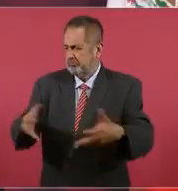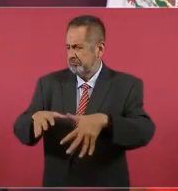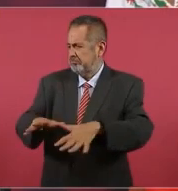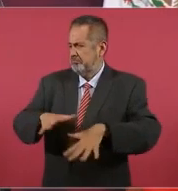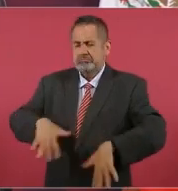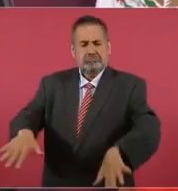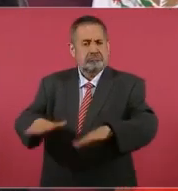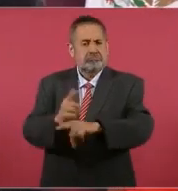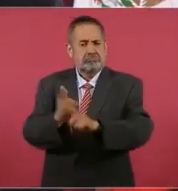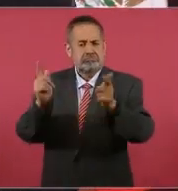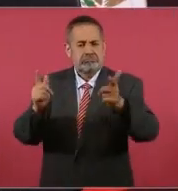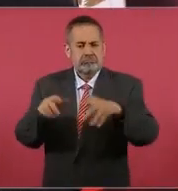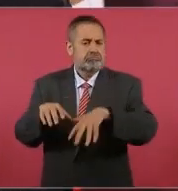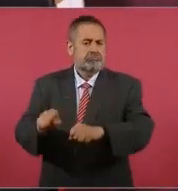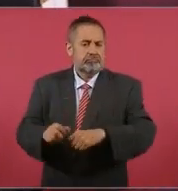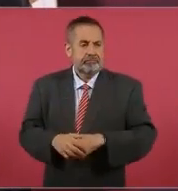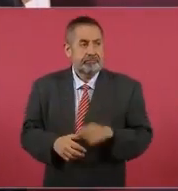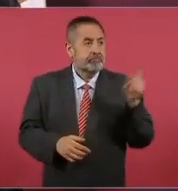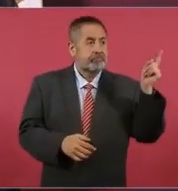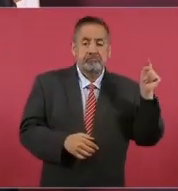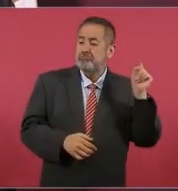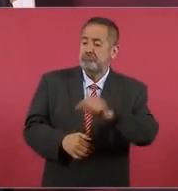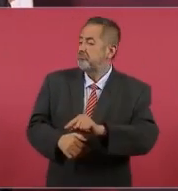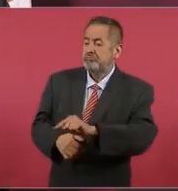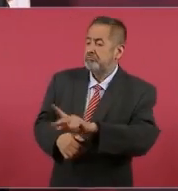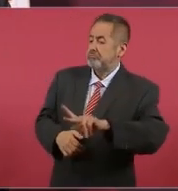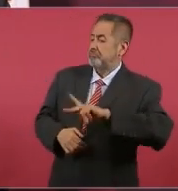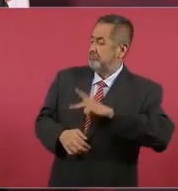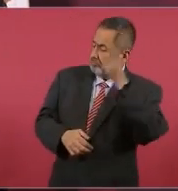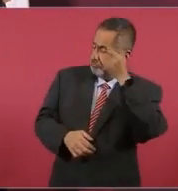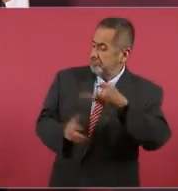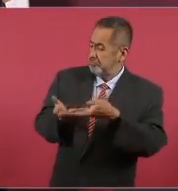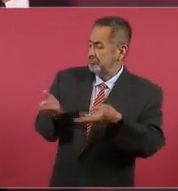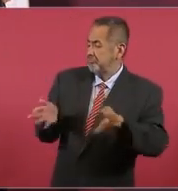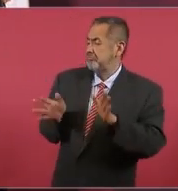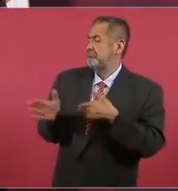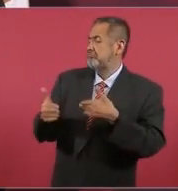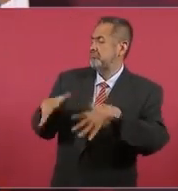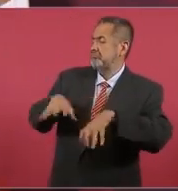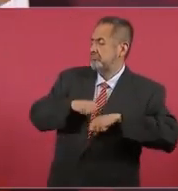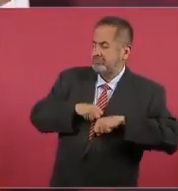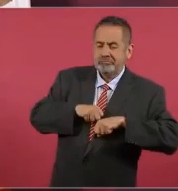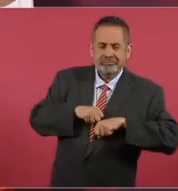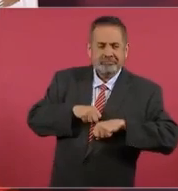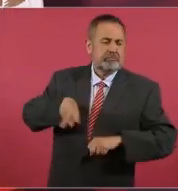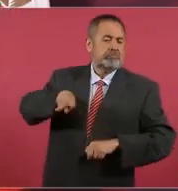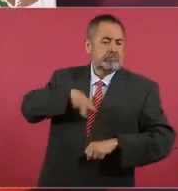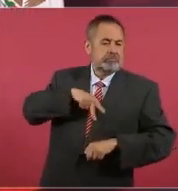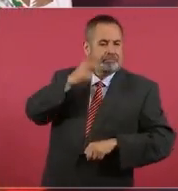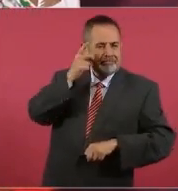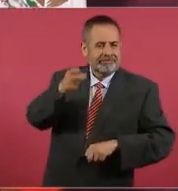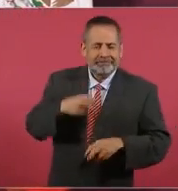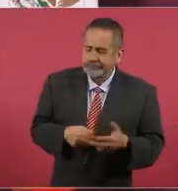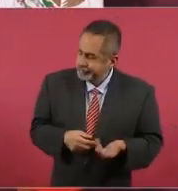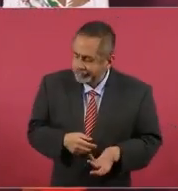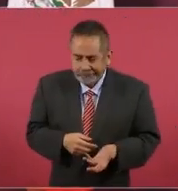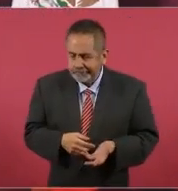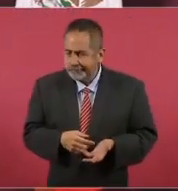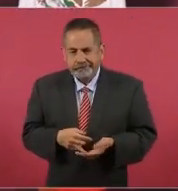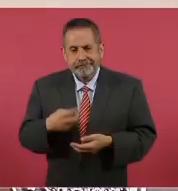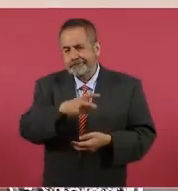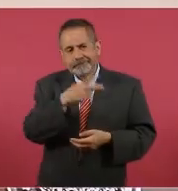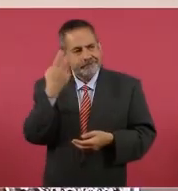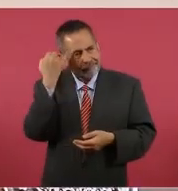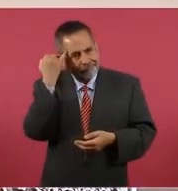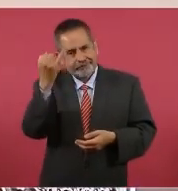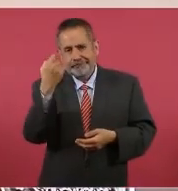Eso vino también con la invasión europea.